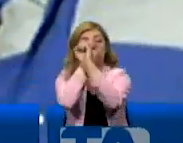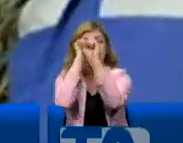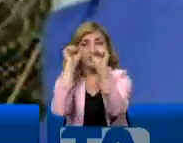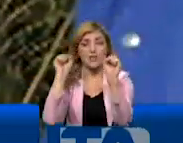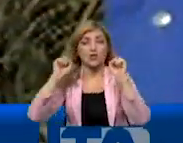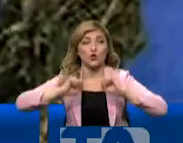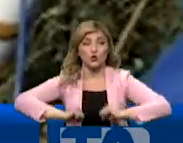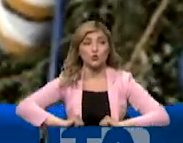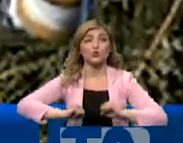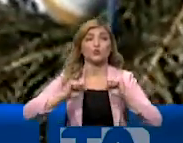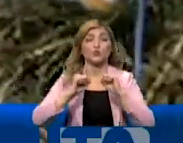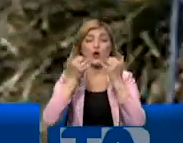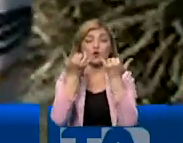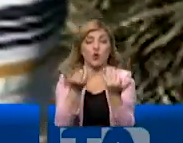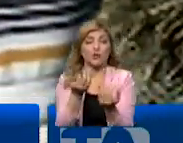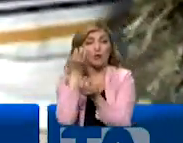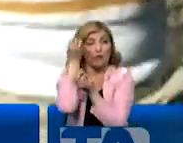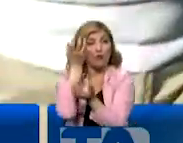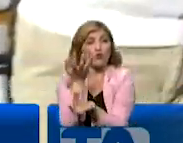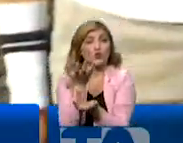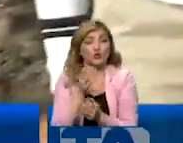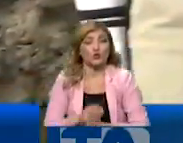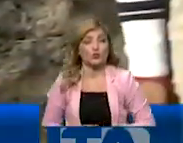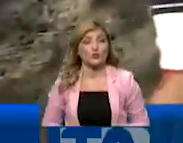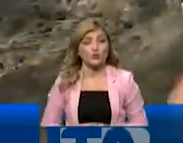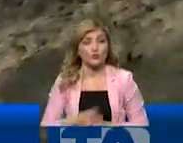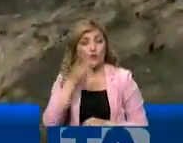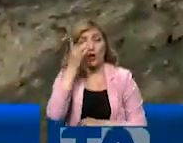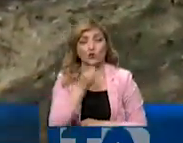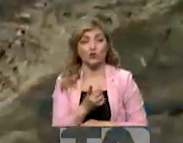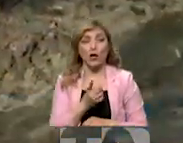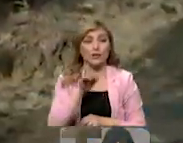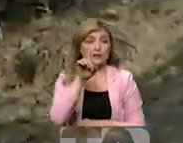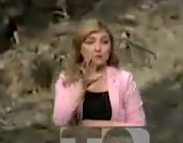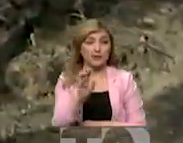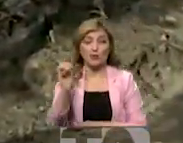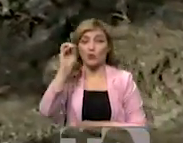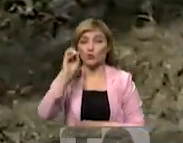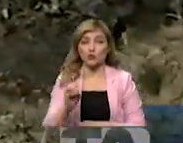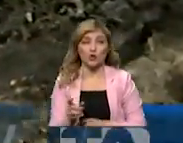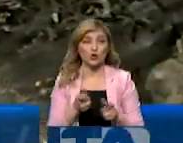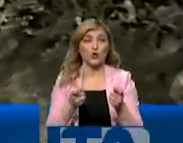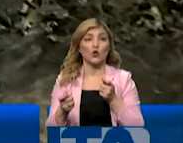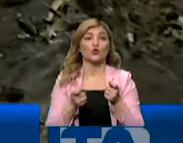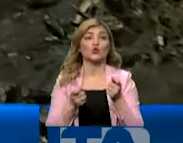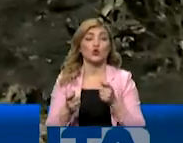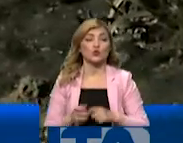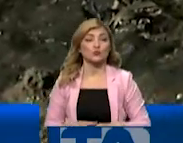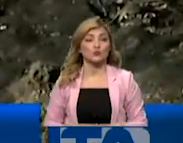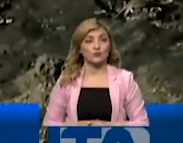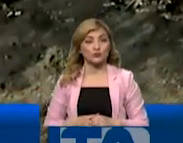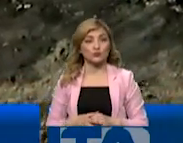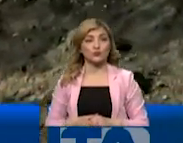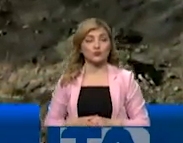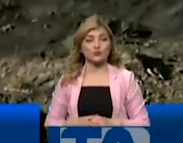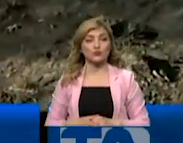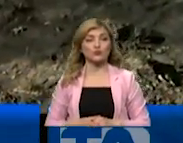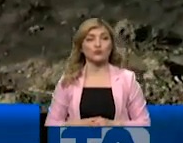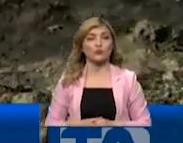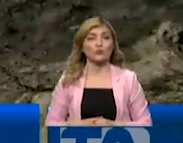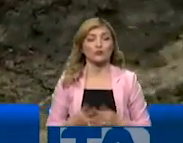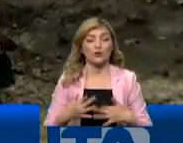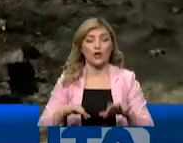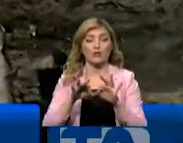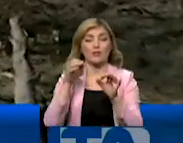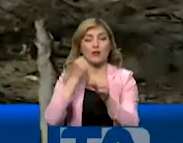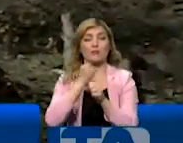ya actualizar esta información y poder determinar que ya el 100% está controlado importante resaltar el trabajo de